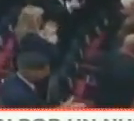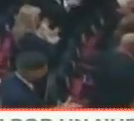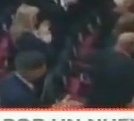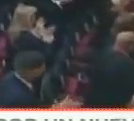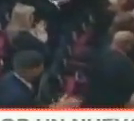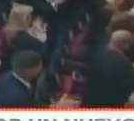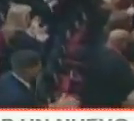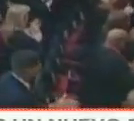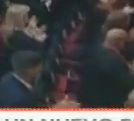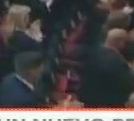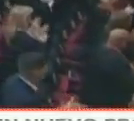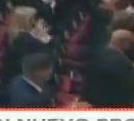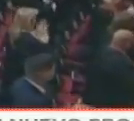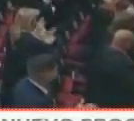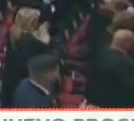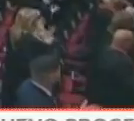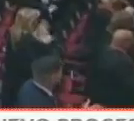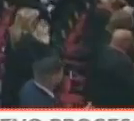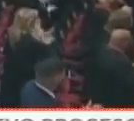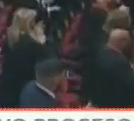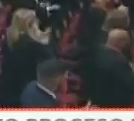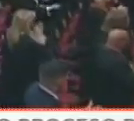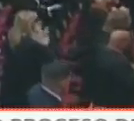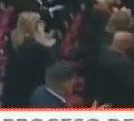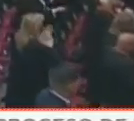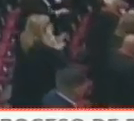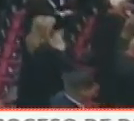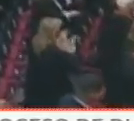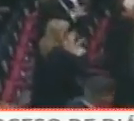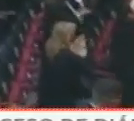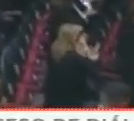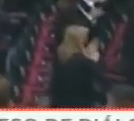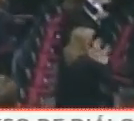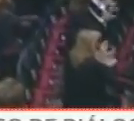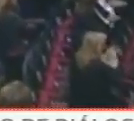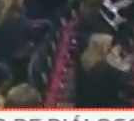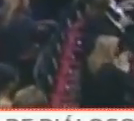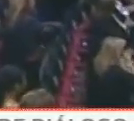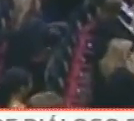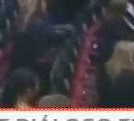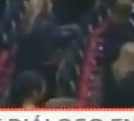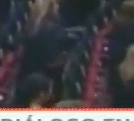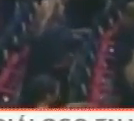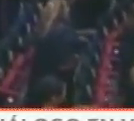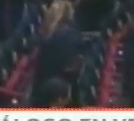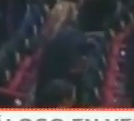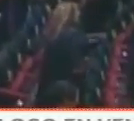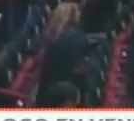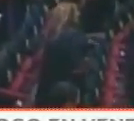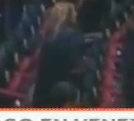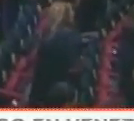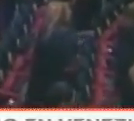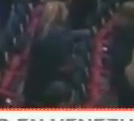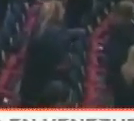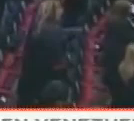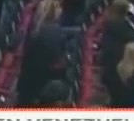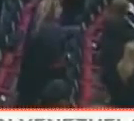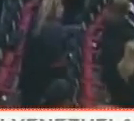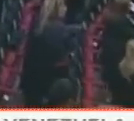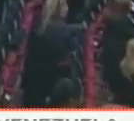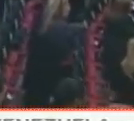Palabras del orador de orden, segundo vicepresidente del Tribunal Supremo de Justicia y presidente de la Sala